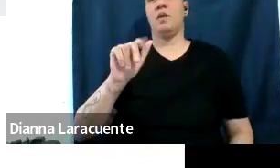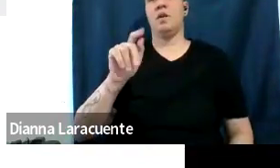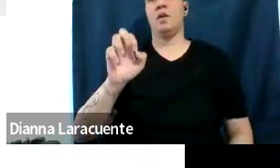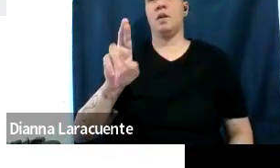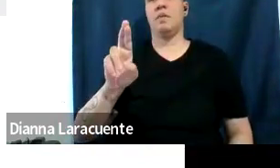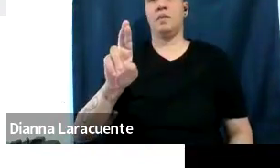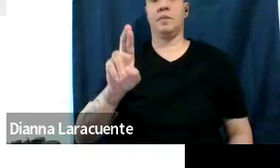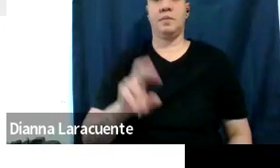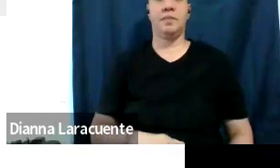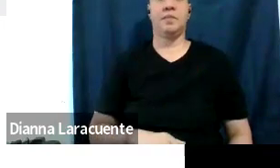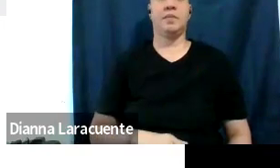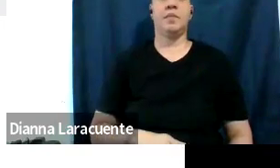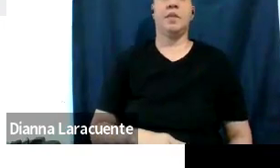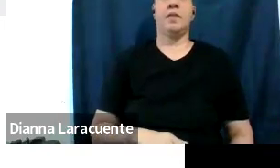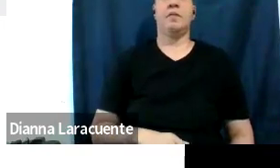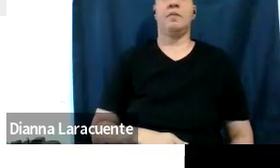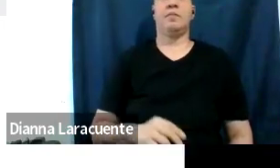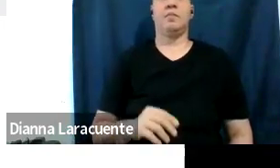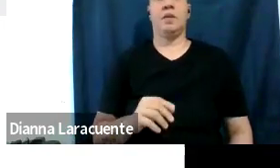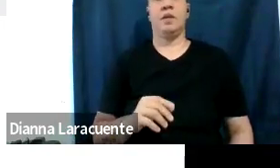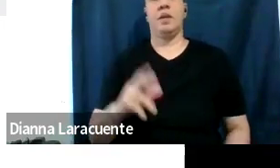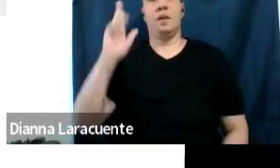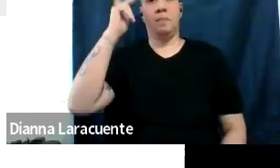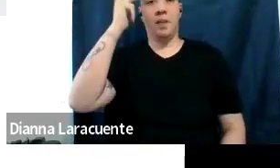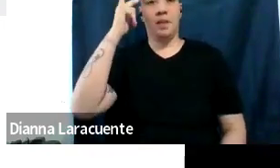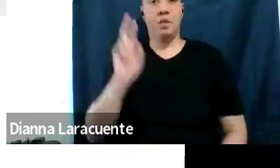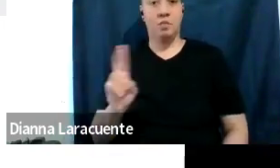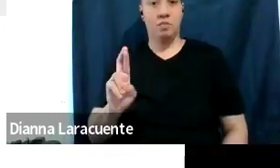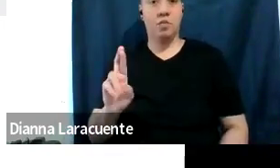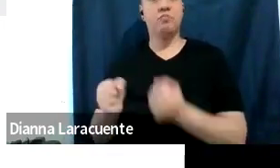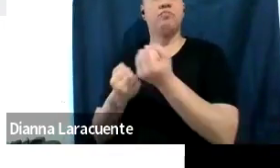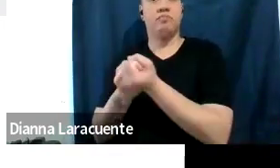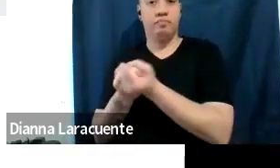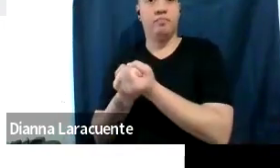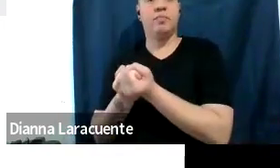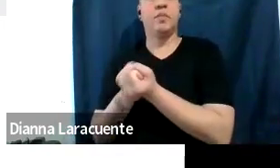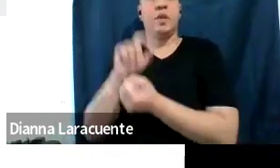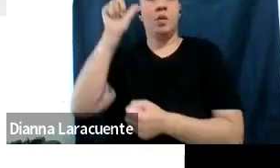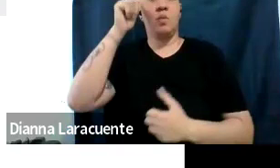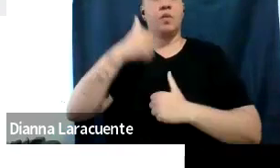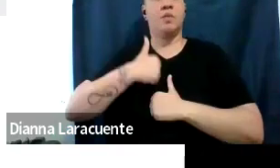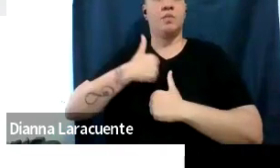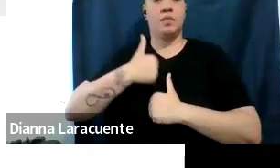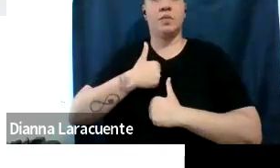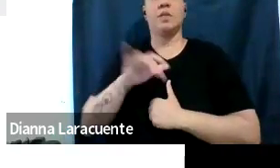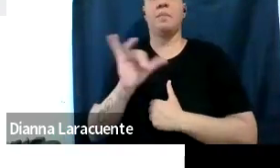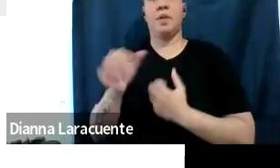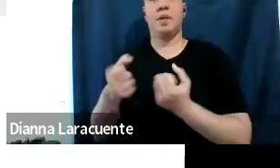El Partido Republicano también la respaldó. Así como el respaldó el gobierno militar, la va a